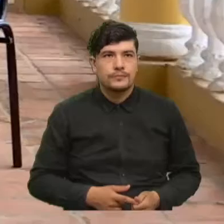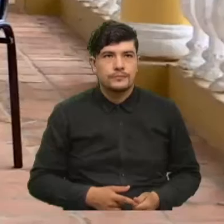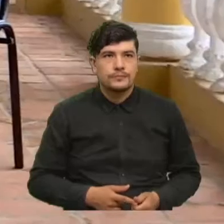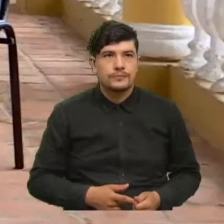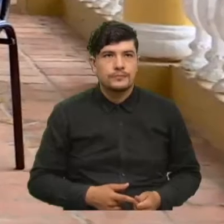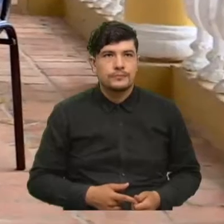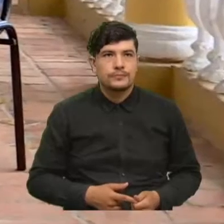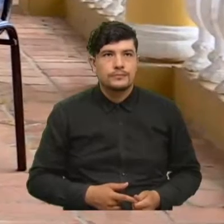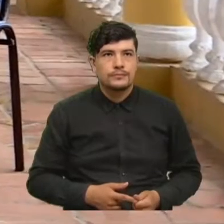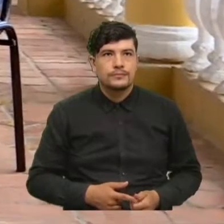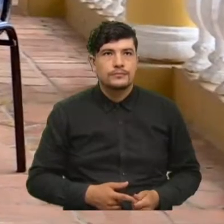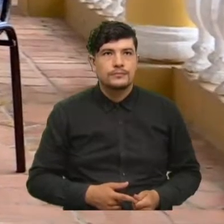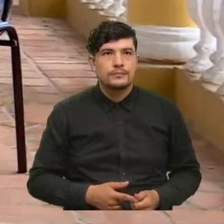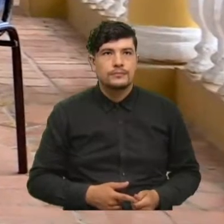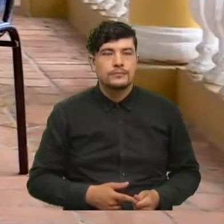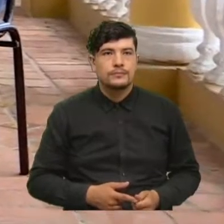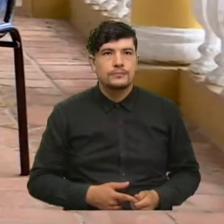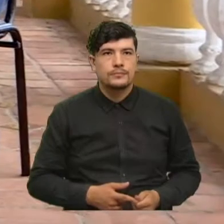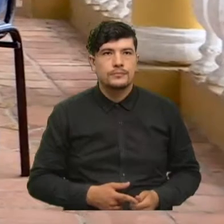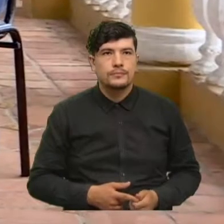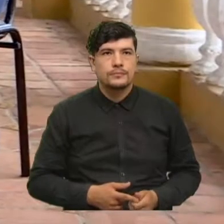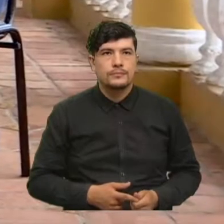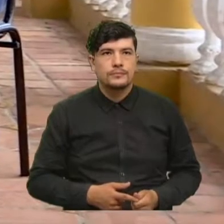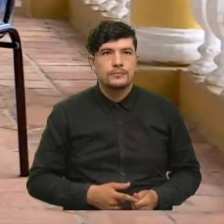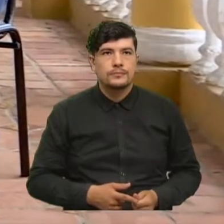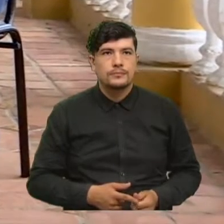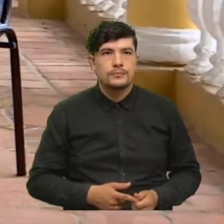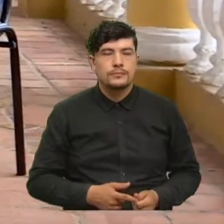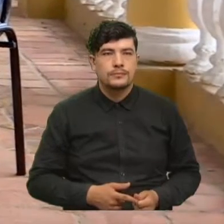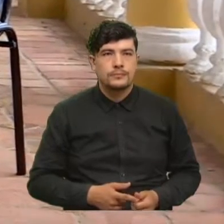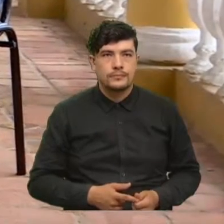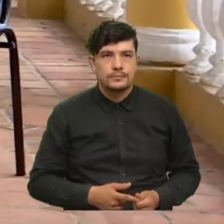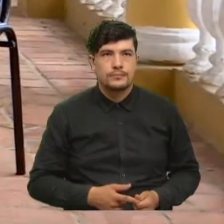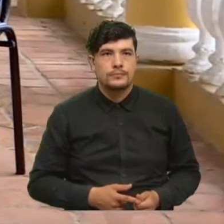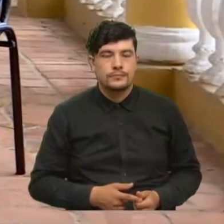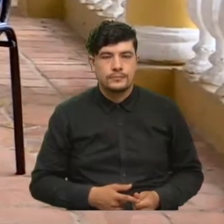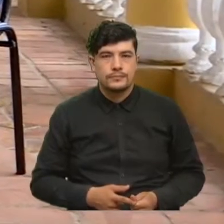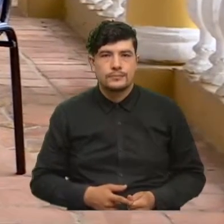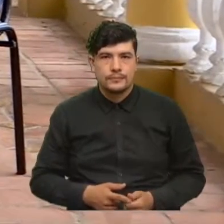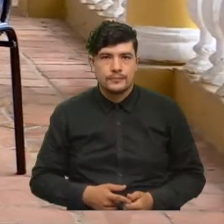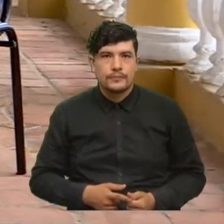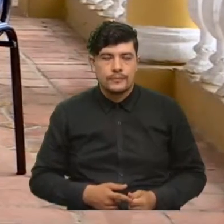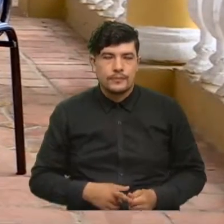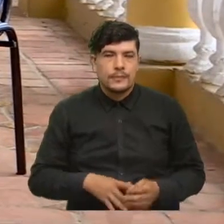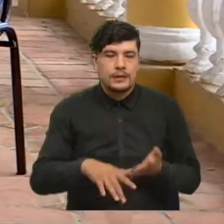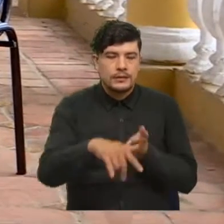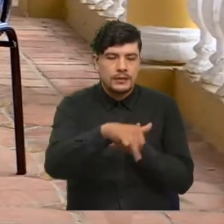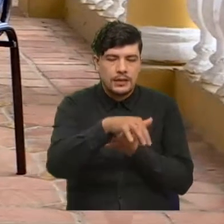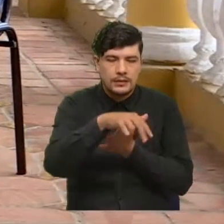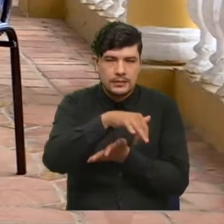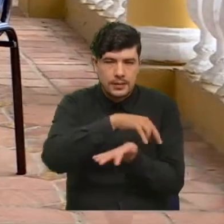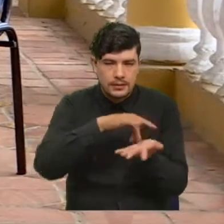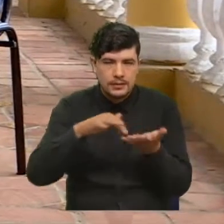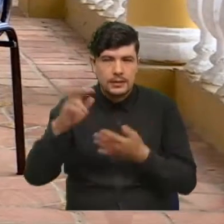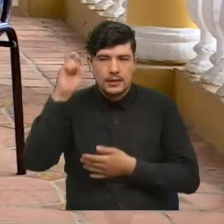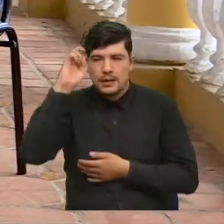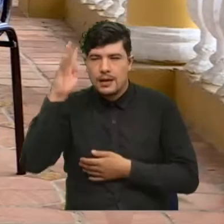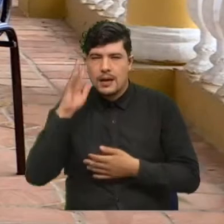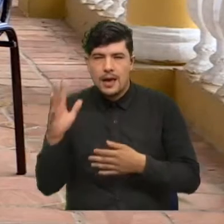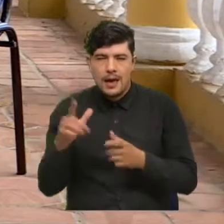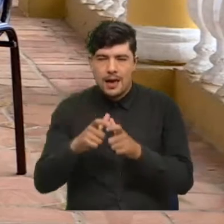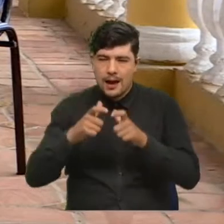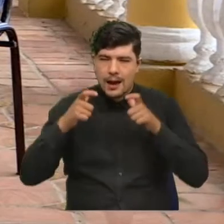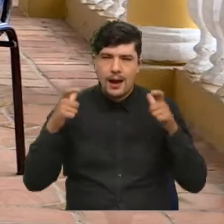desarrollar importantes actividades conjuntas entonces necesitamos que el gran santander que siempre así se ha denominado pues tenga ese